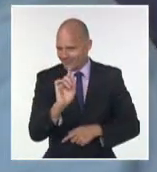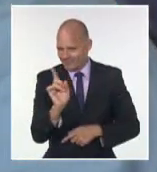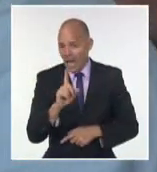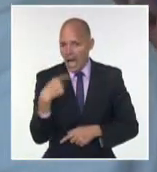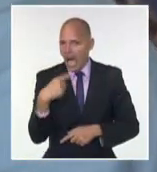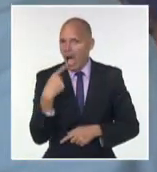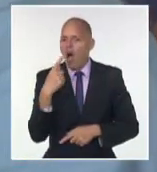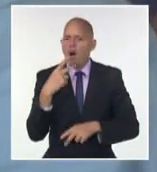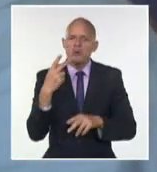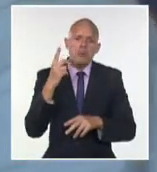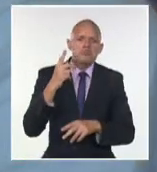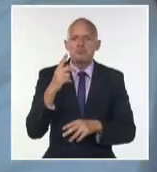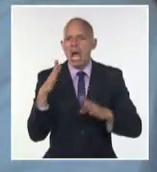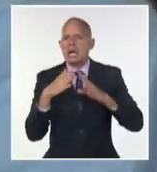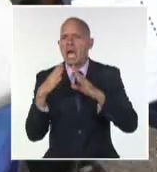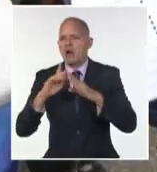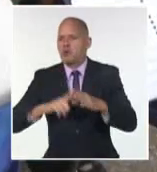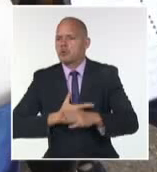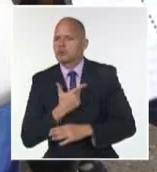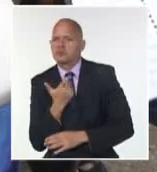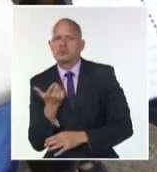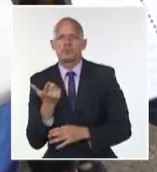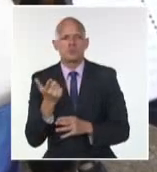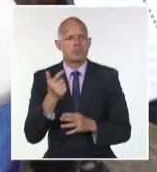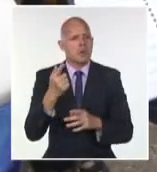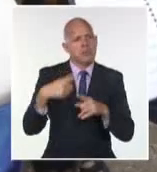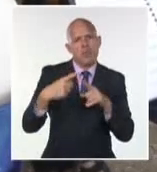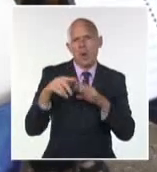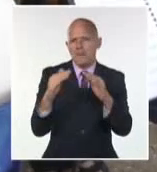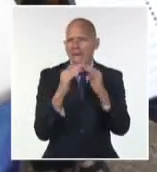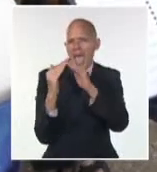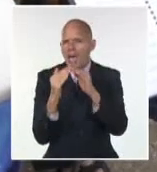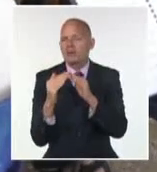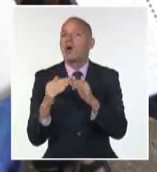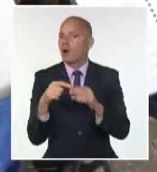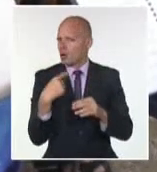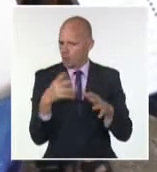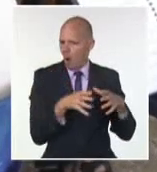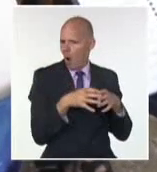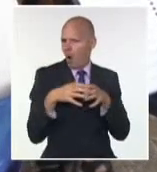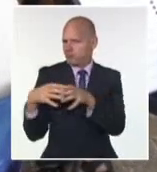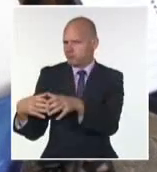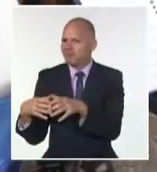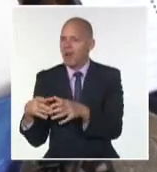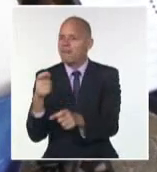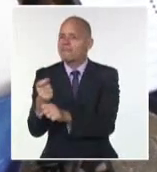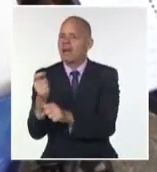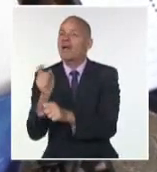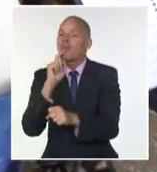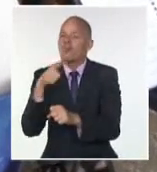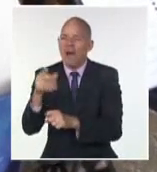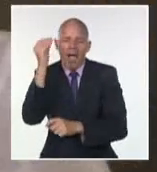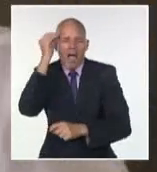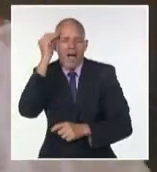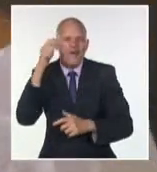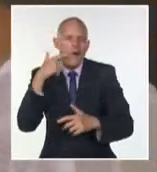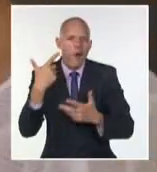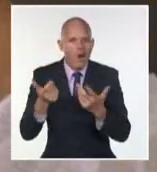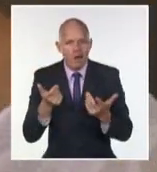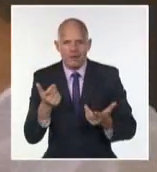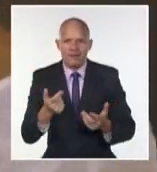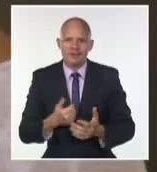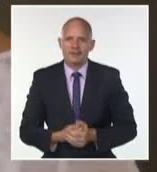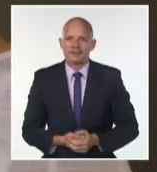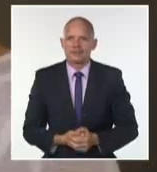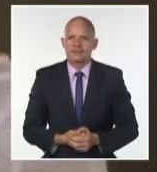casas de cultura, donde llega el público conocedor, pero también el que se acerca por primera vez a estas melodías. Así